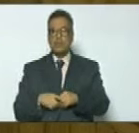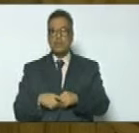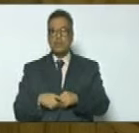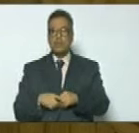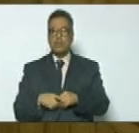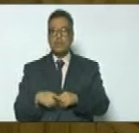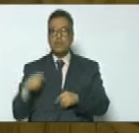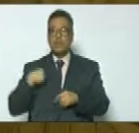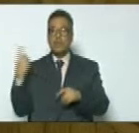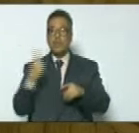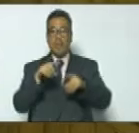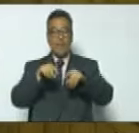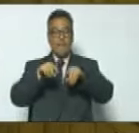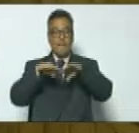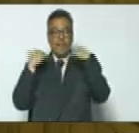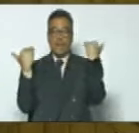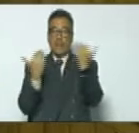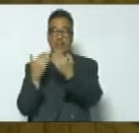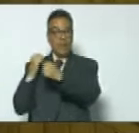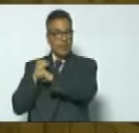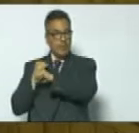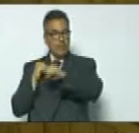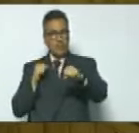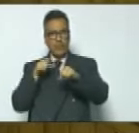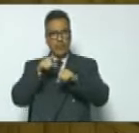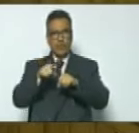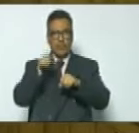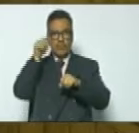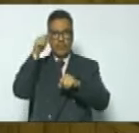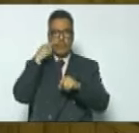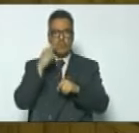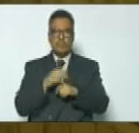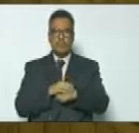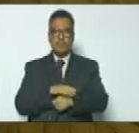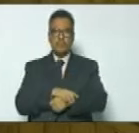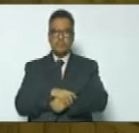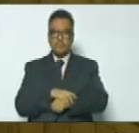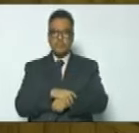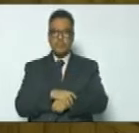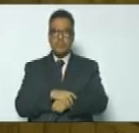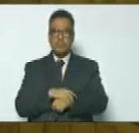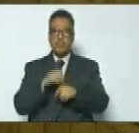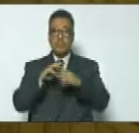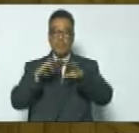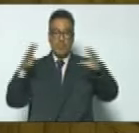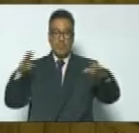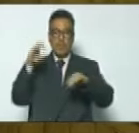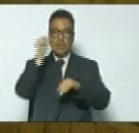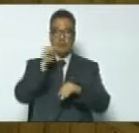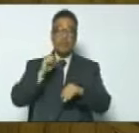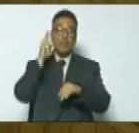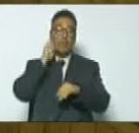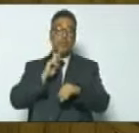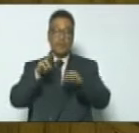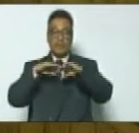Y cuando se inauguró el estadio de béisbol, ese estadio monumental, Simón Bolívar,